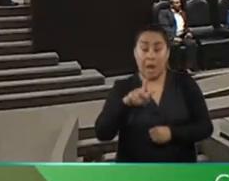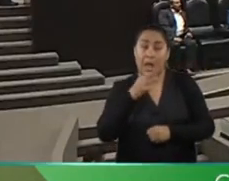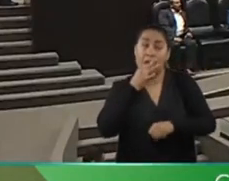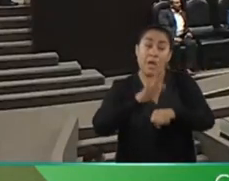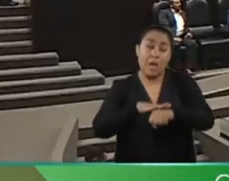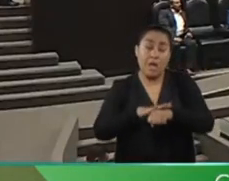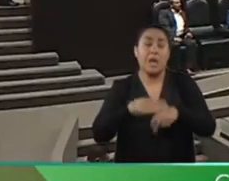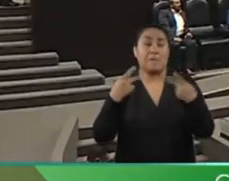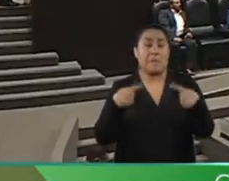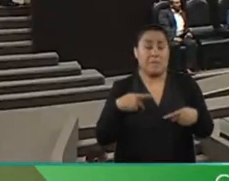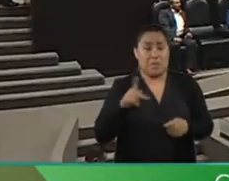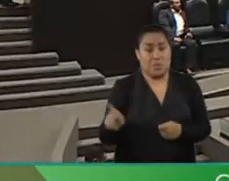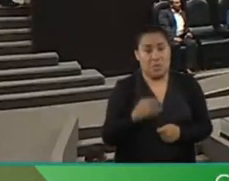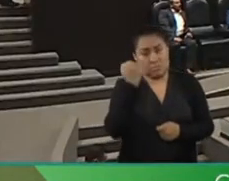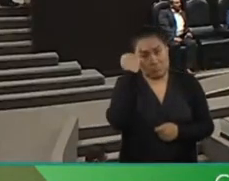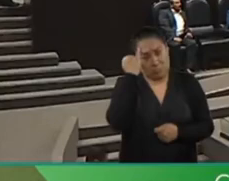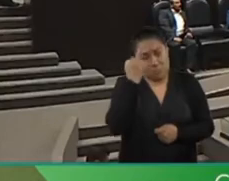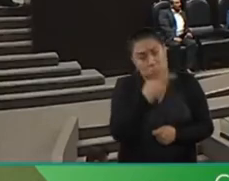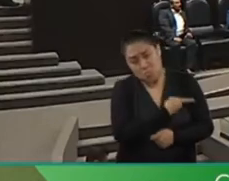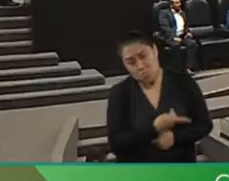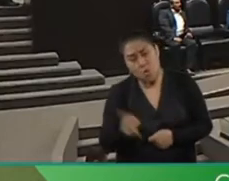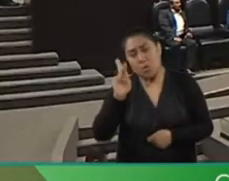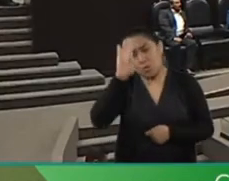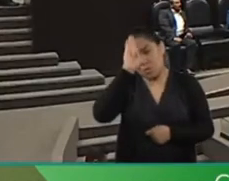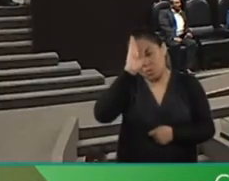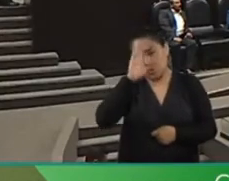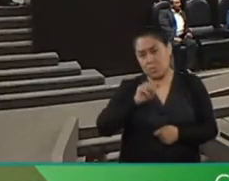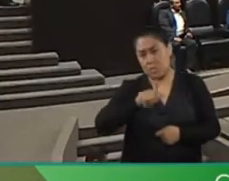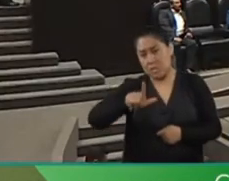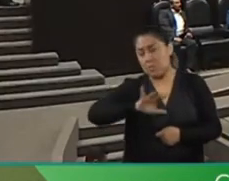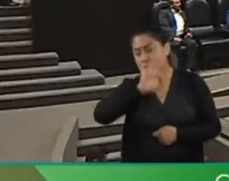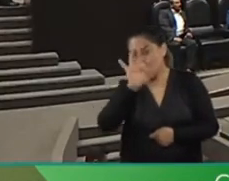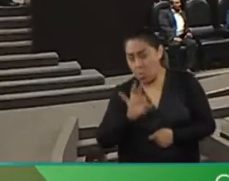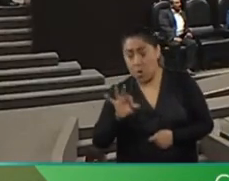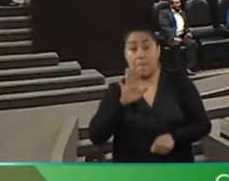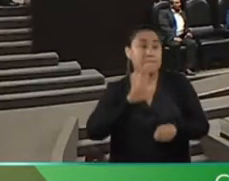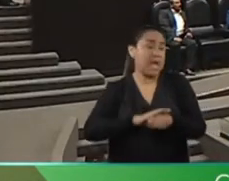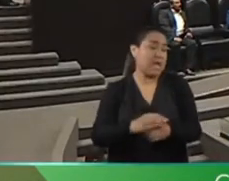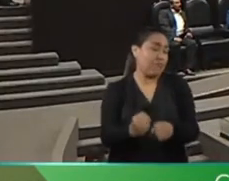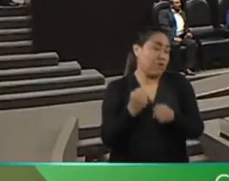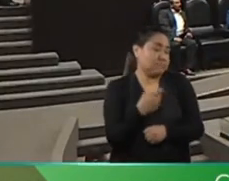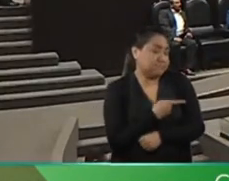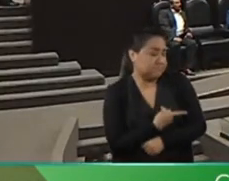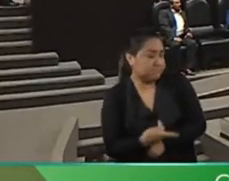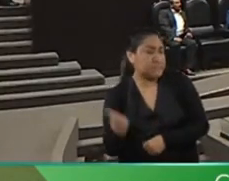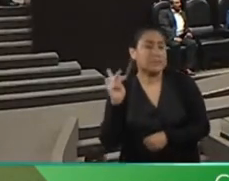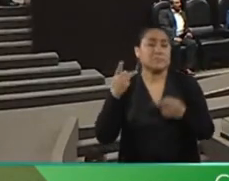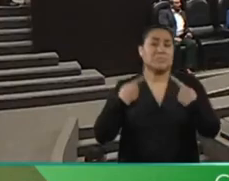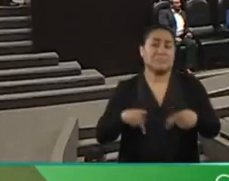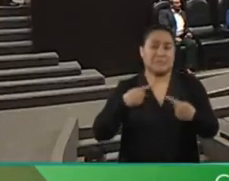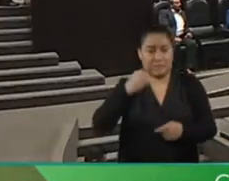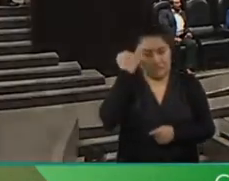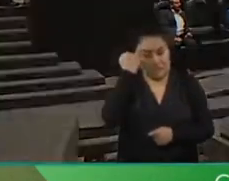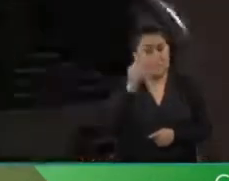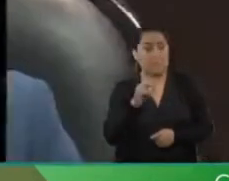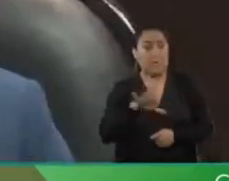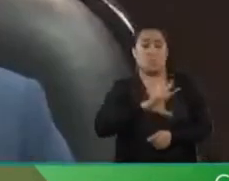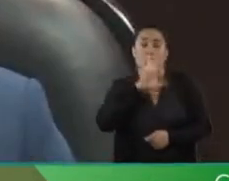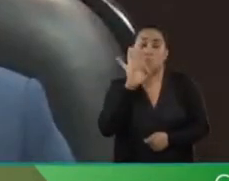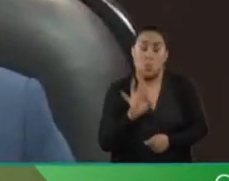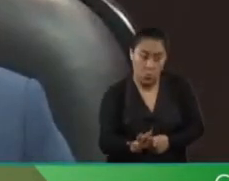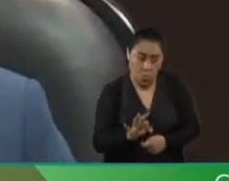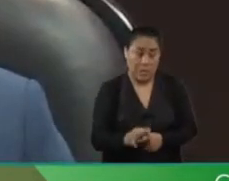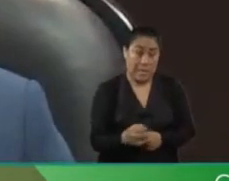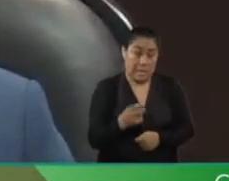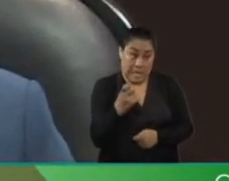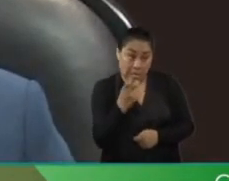en pobreza es de 77% y en pobreza extrema del 35%. Estos números no son